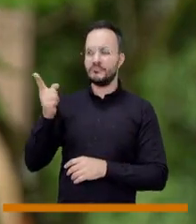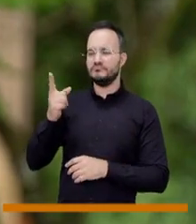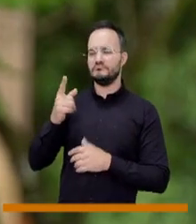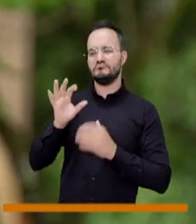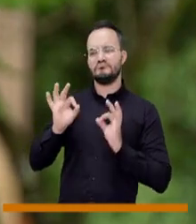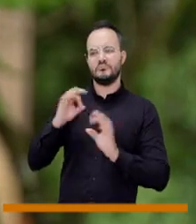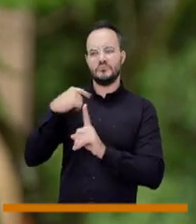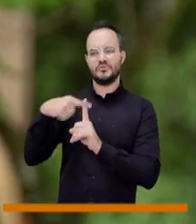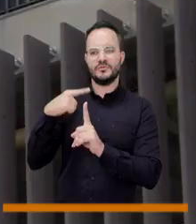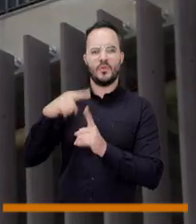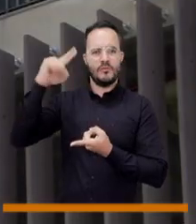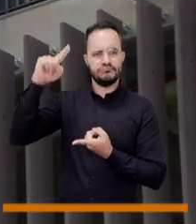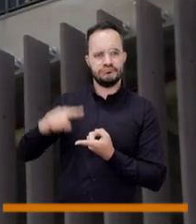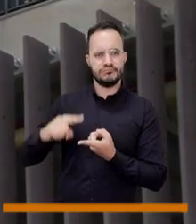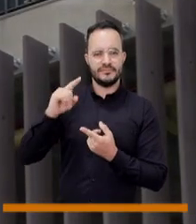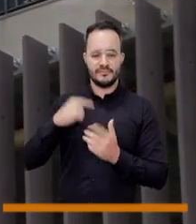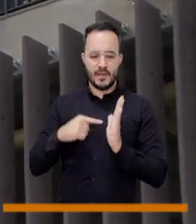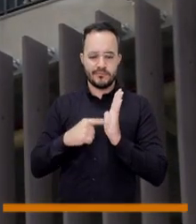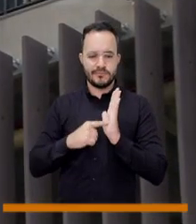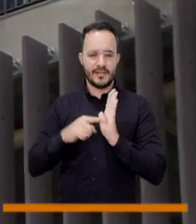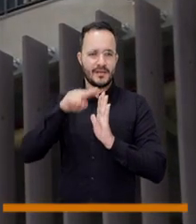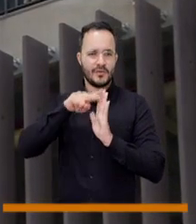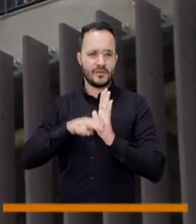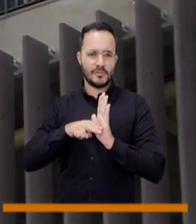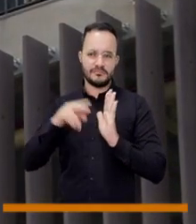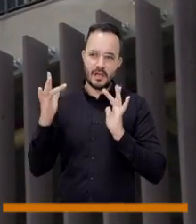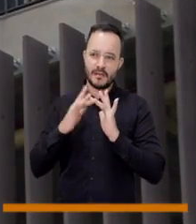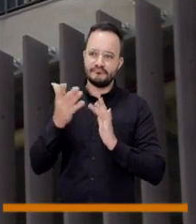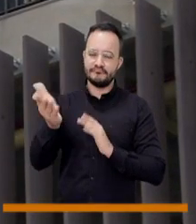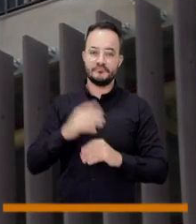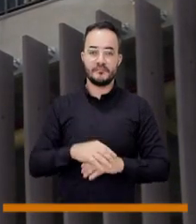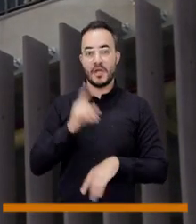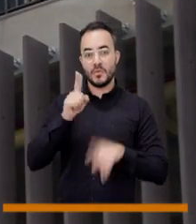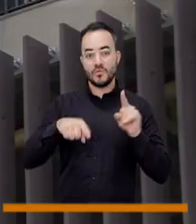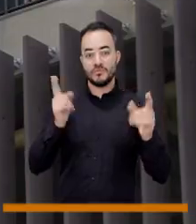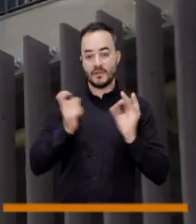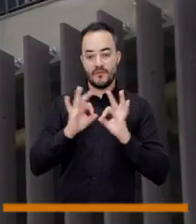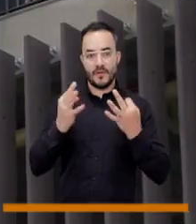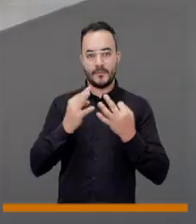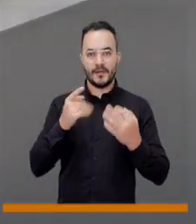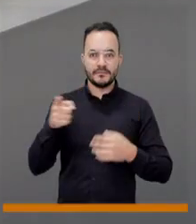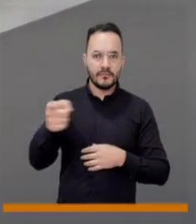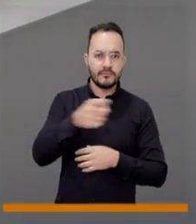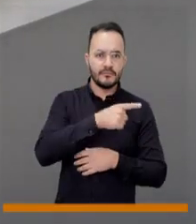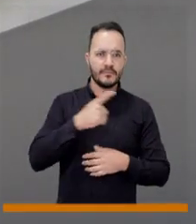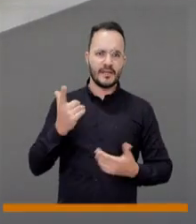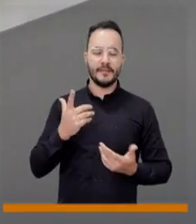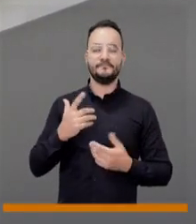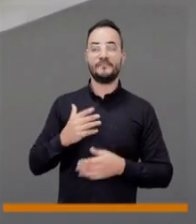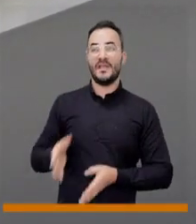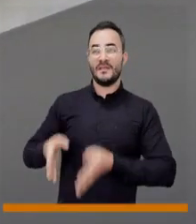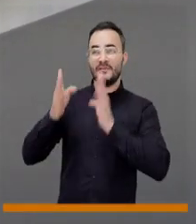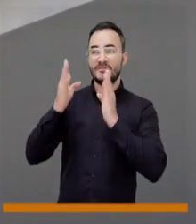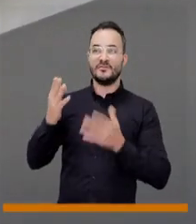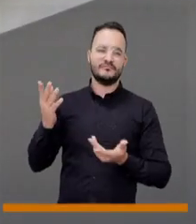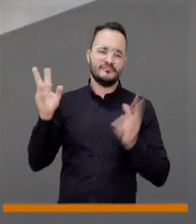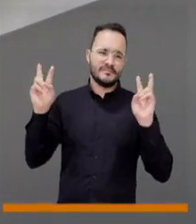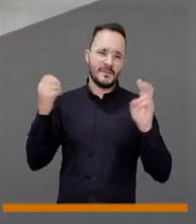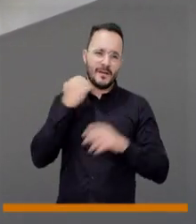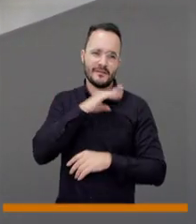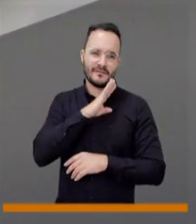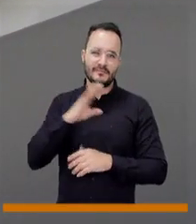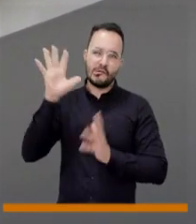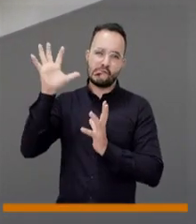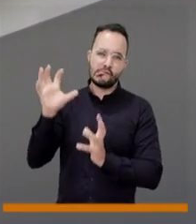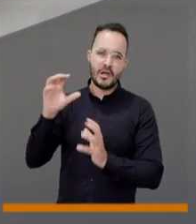se renuevan en el estudio del estatuto tributario. Algunos de los que se benefician son, por ejemplo, familias afectadas con el pago del predial,